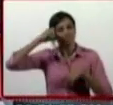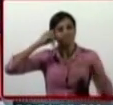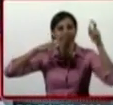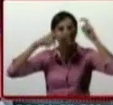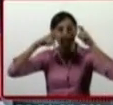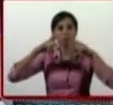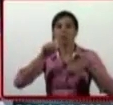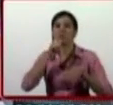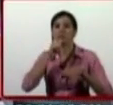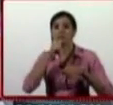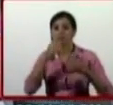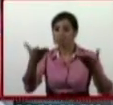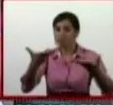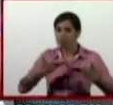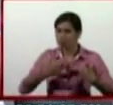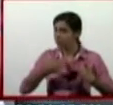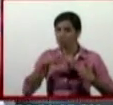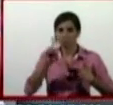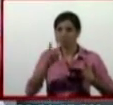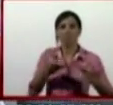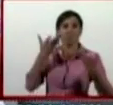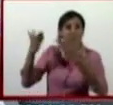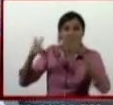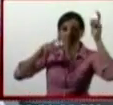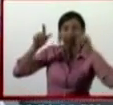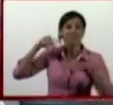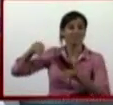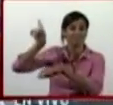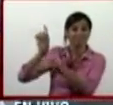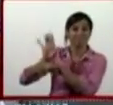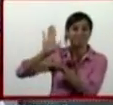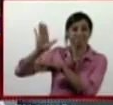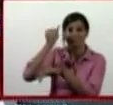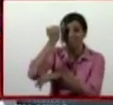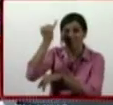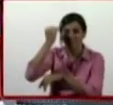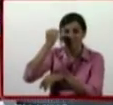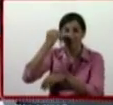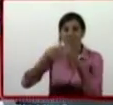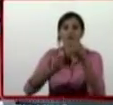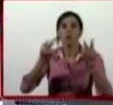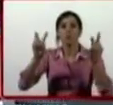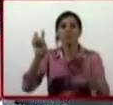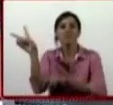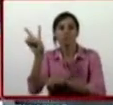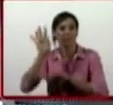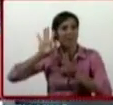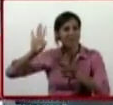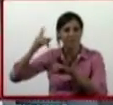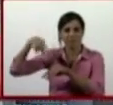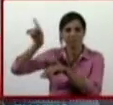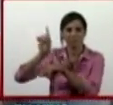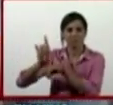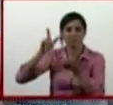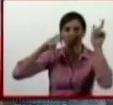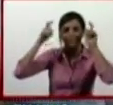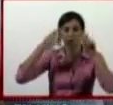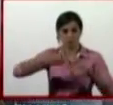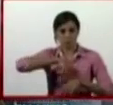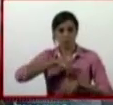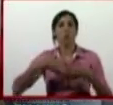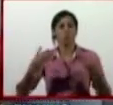ese premio se lo mereció. Él fue el constructor de esta nueva Venezuela. Él y nosotros con